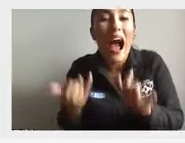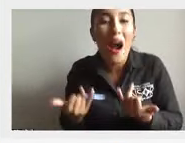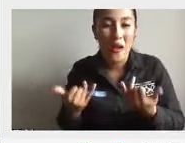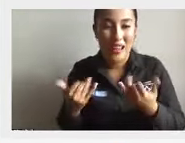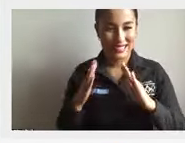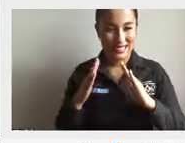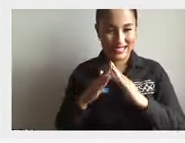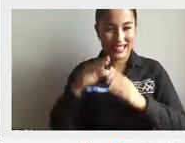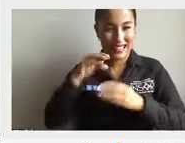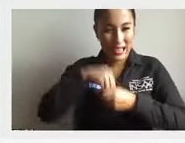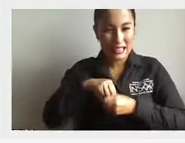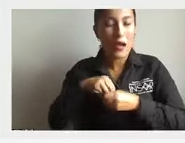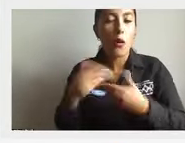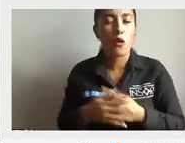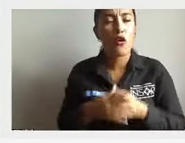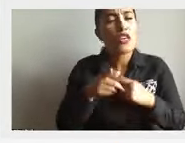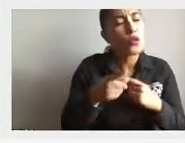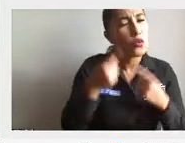has identificado que pueden servirles a ellos?